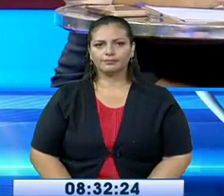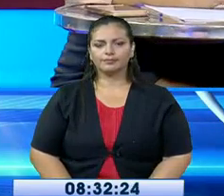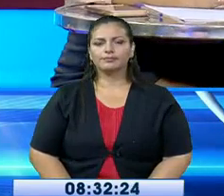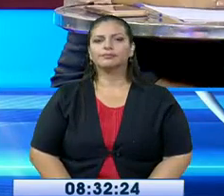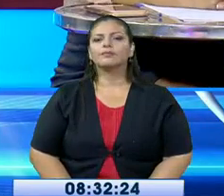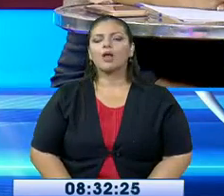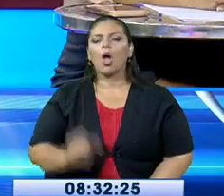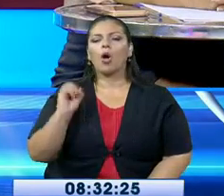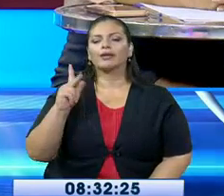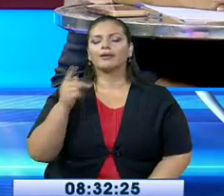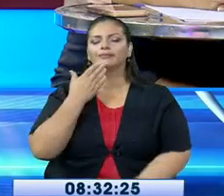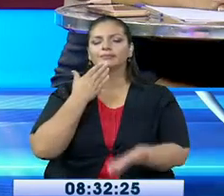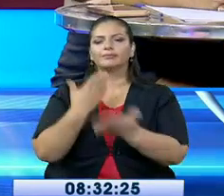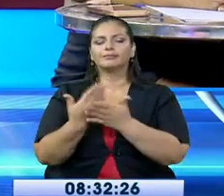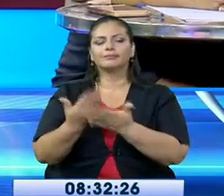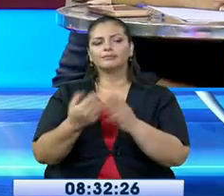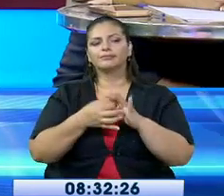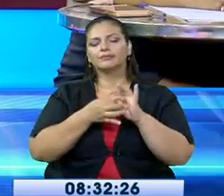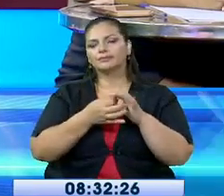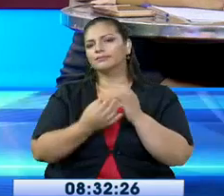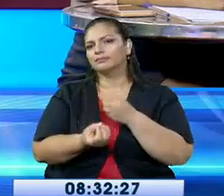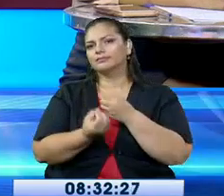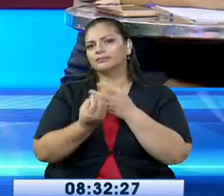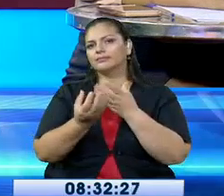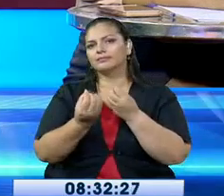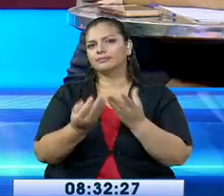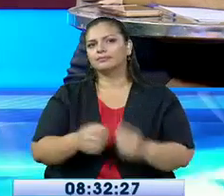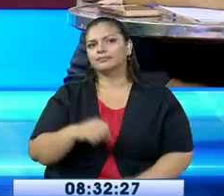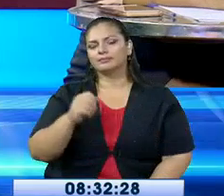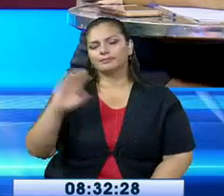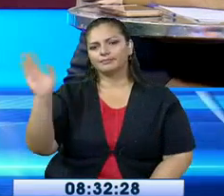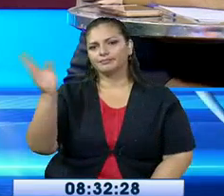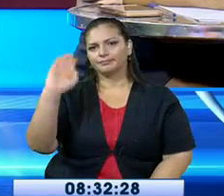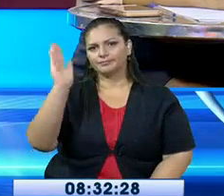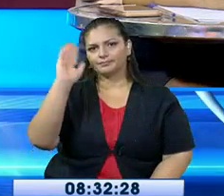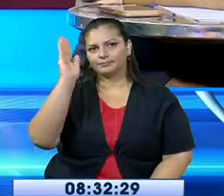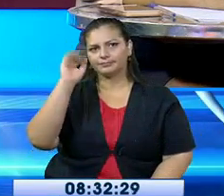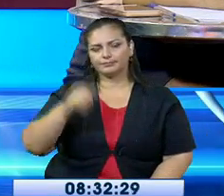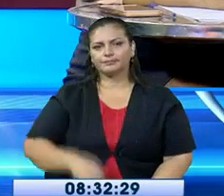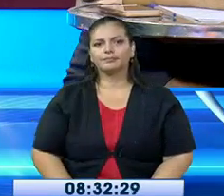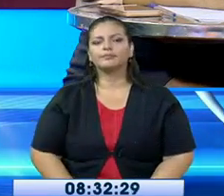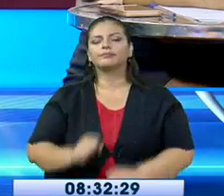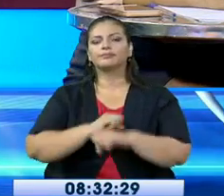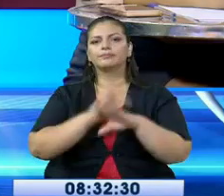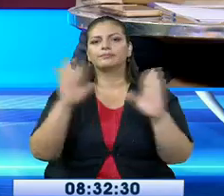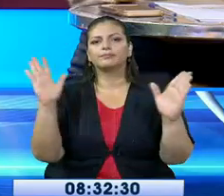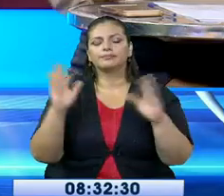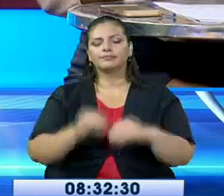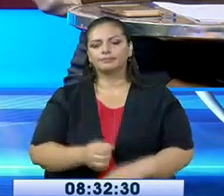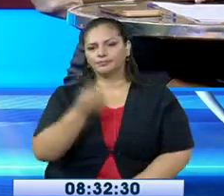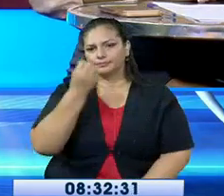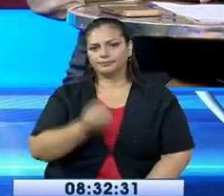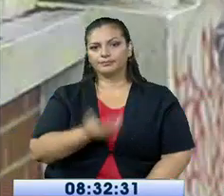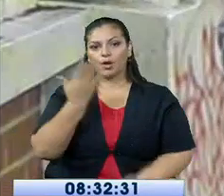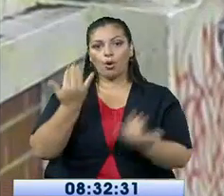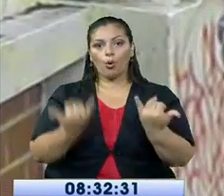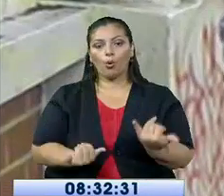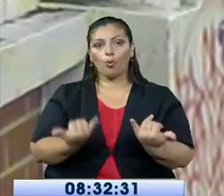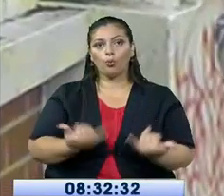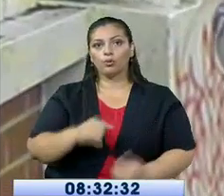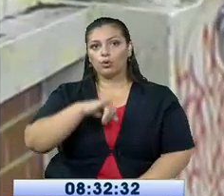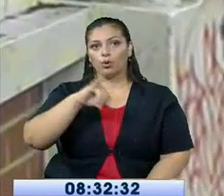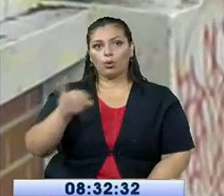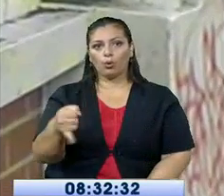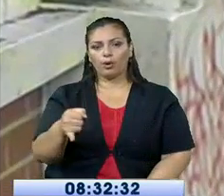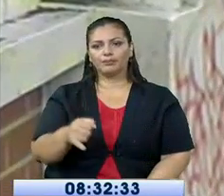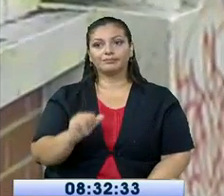Ok, muchas gracias, compañeros. Efectivamente, amigos televidentes, el saludo cordial y correspondiente en esta mañana. Estamos jueves ya a un pasito